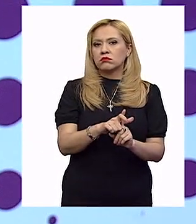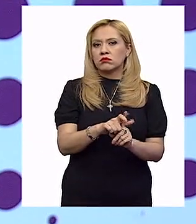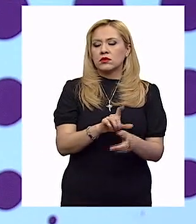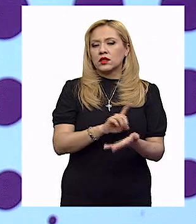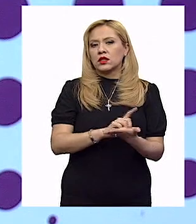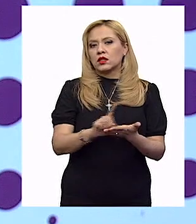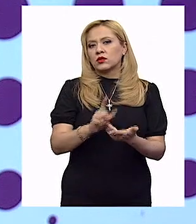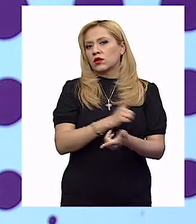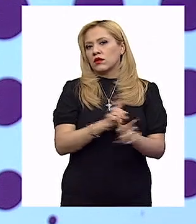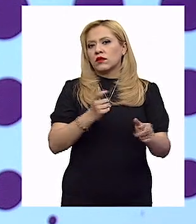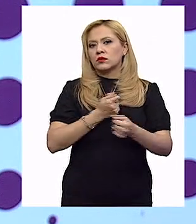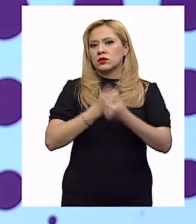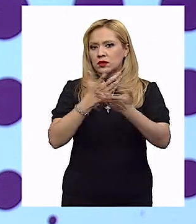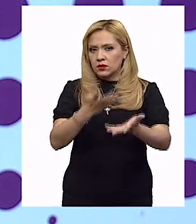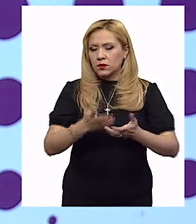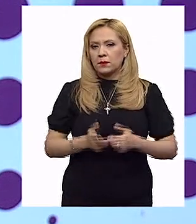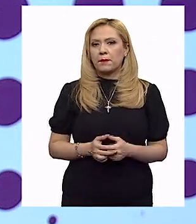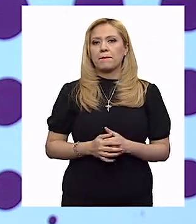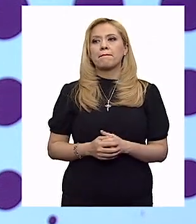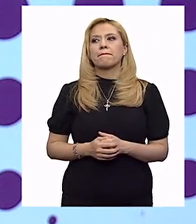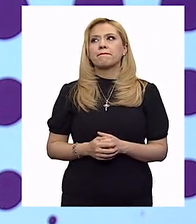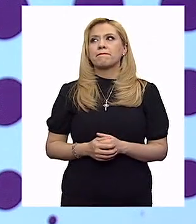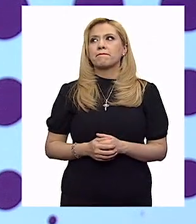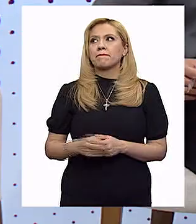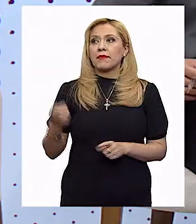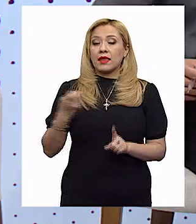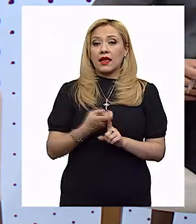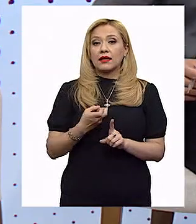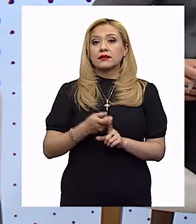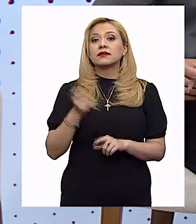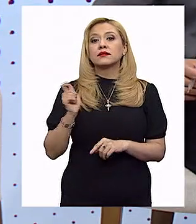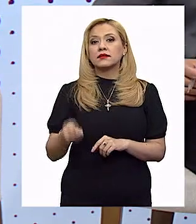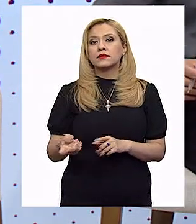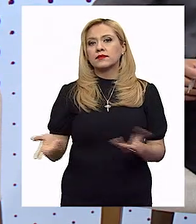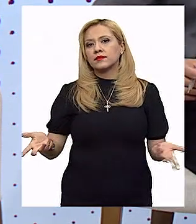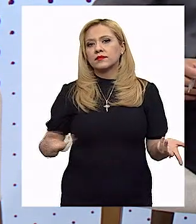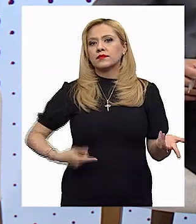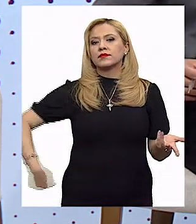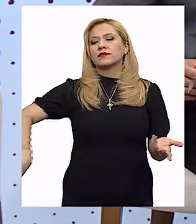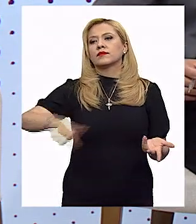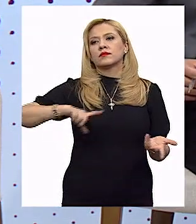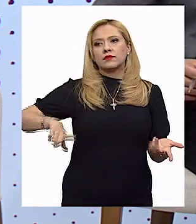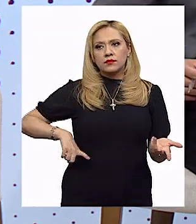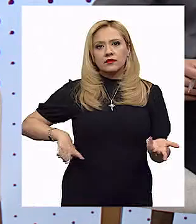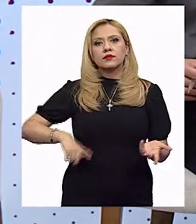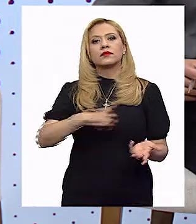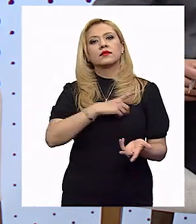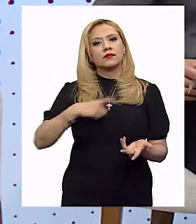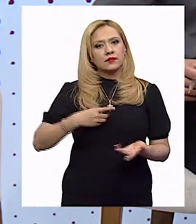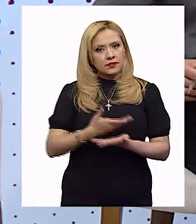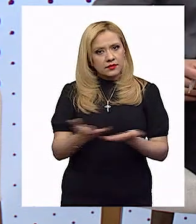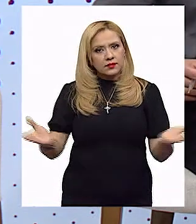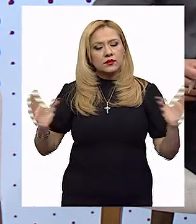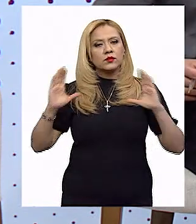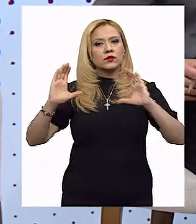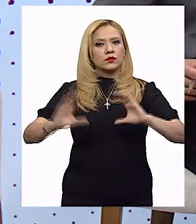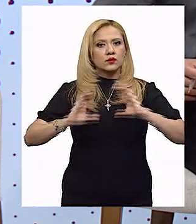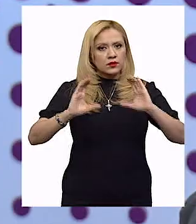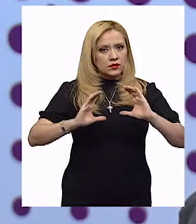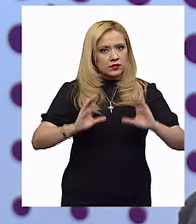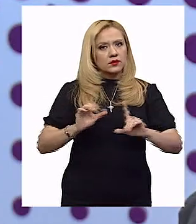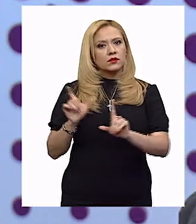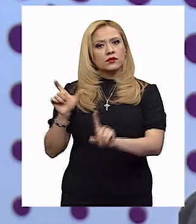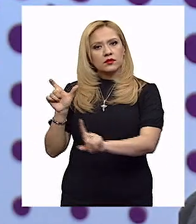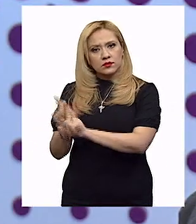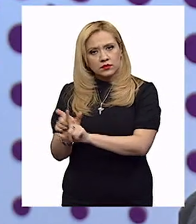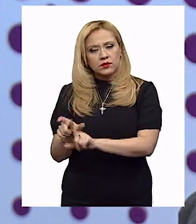ejercicio de la libertad de expresión. Y bueno, esto significa pues, también que el Estado debe de proveer más seguridad a estos individuos